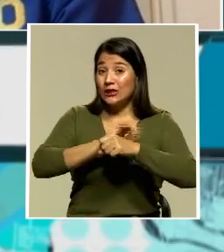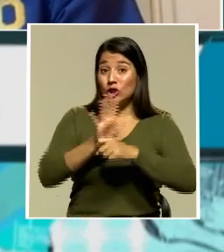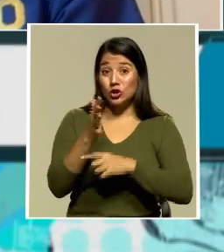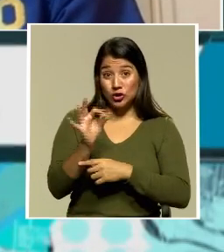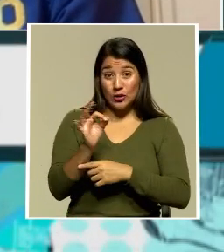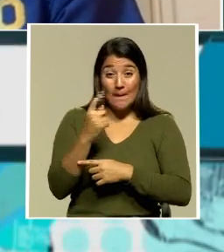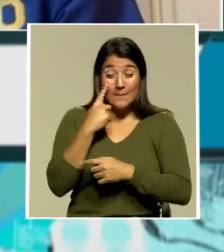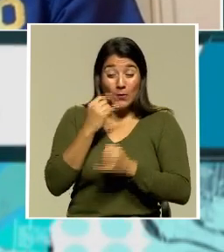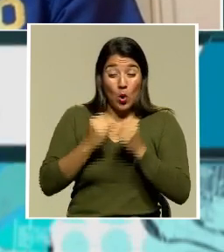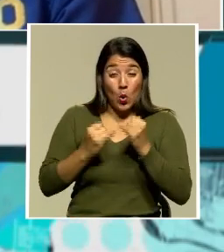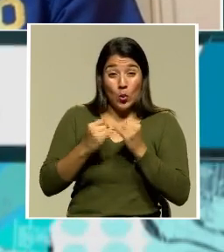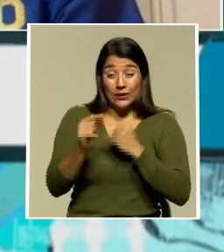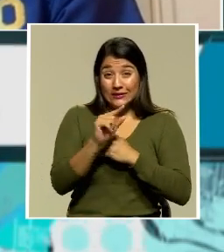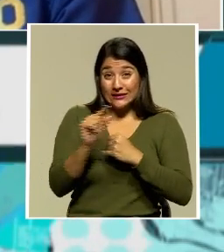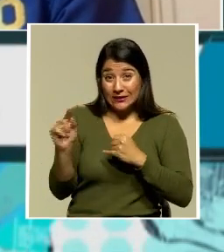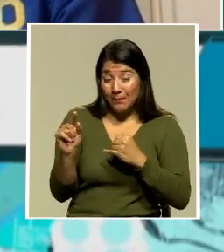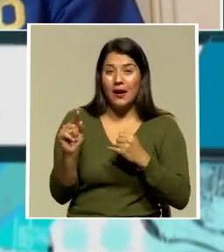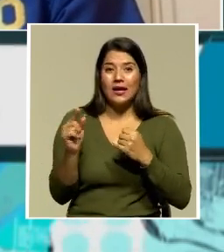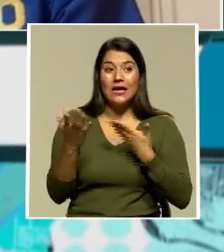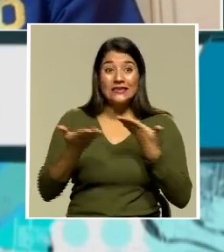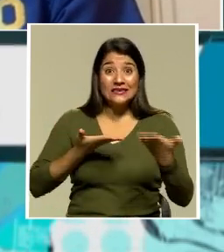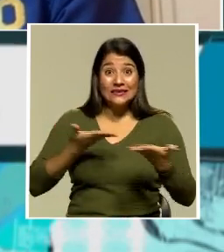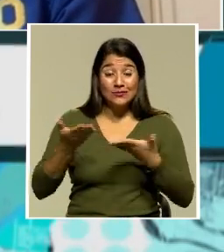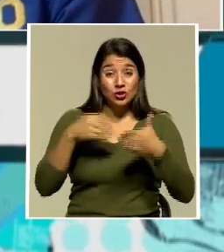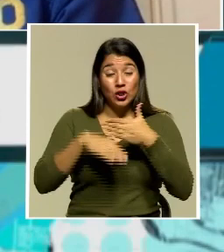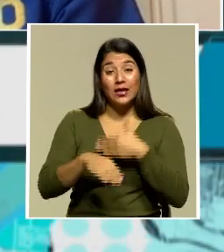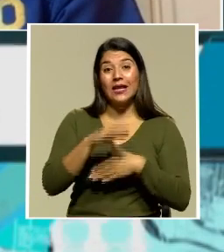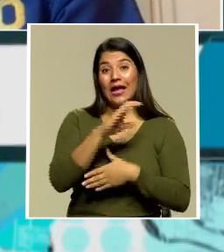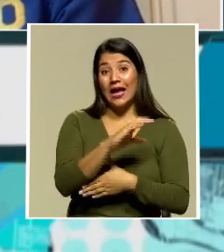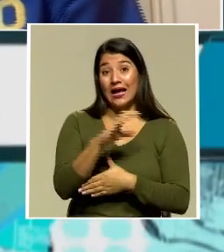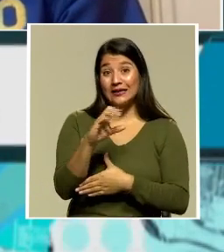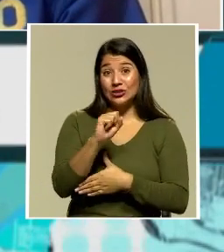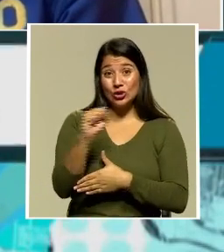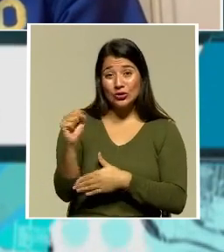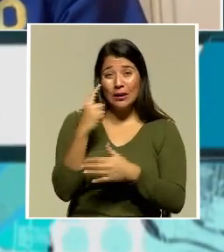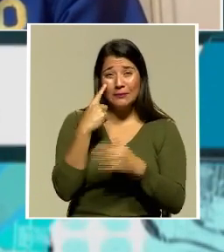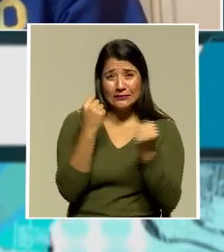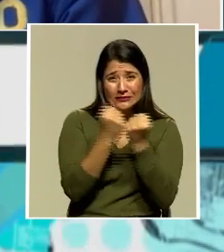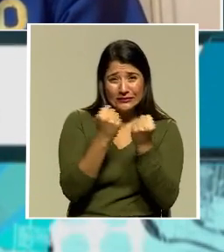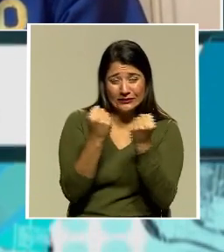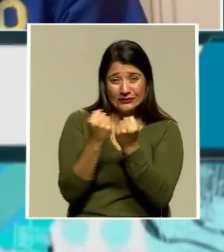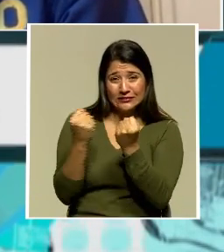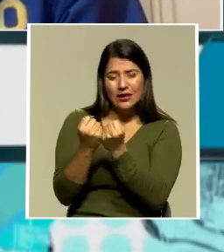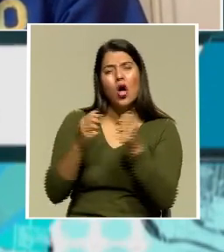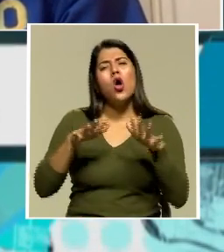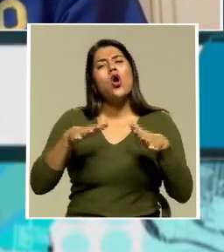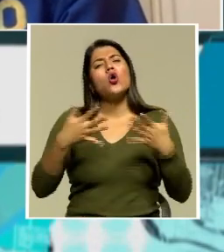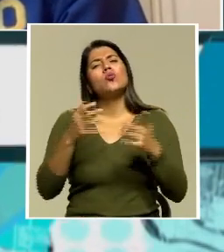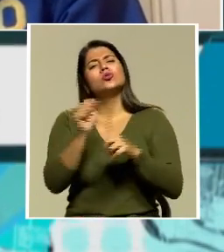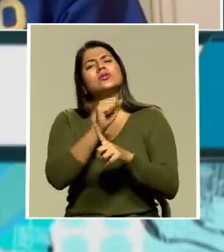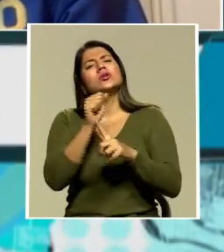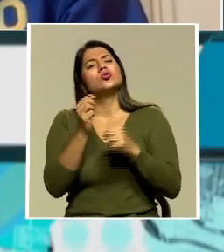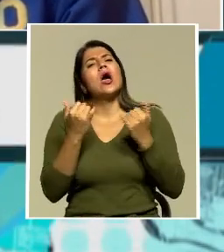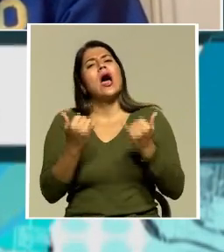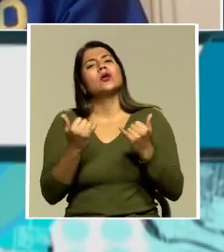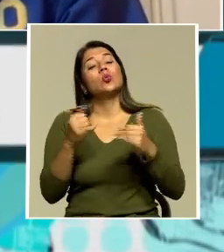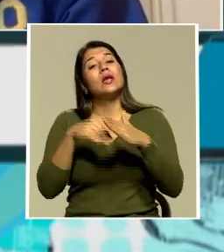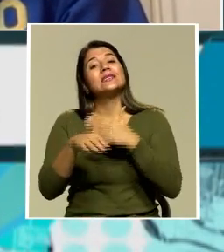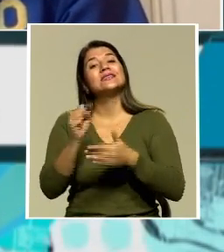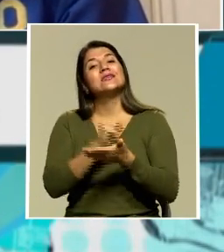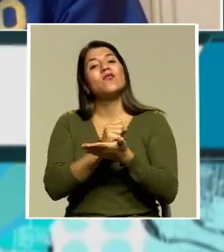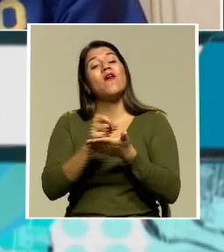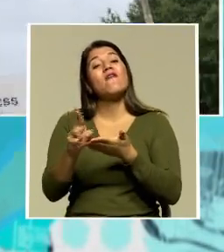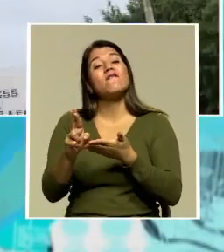una saturación de servicios en la Caja Costarricense de Seguro Social. ¿Cuál es la situación actual del San Rafael de Alajuela?